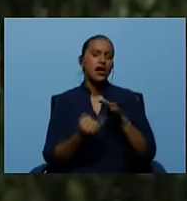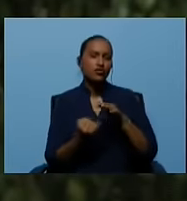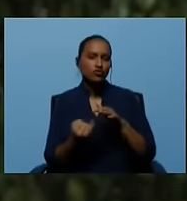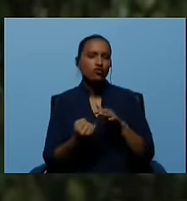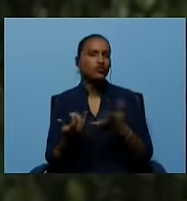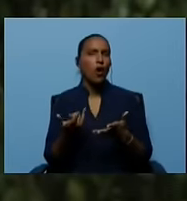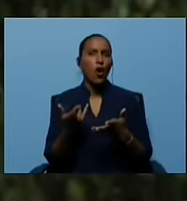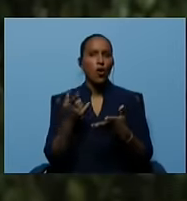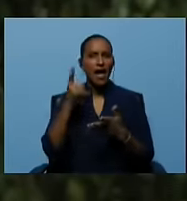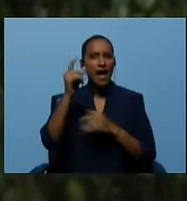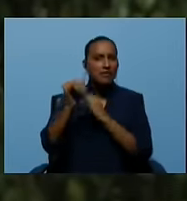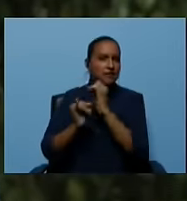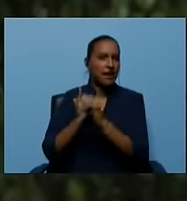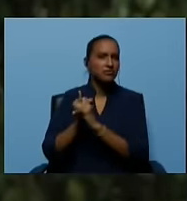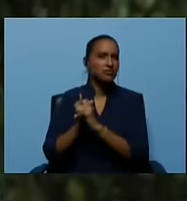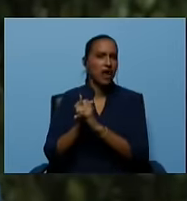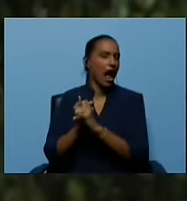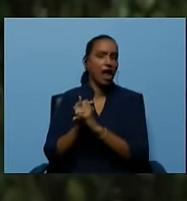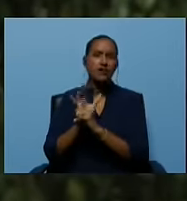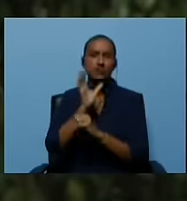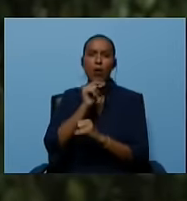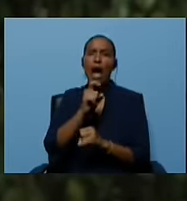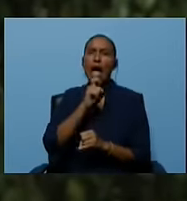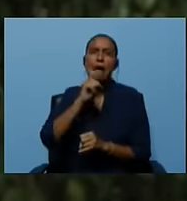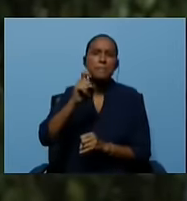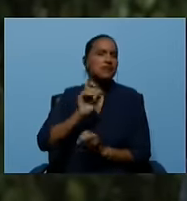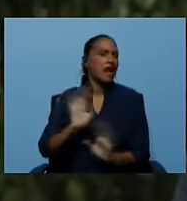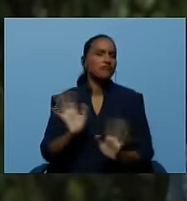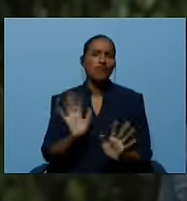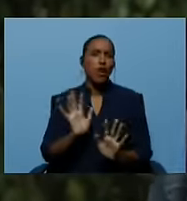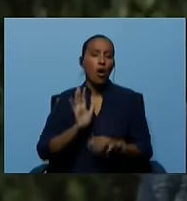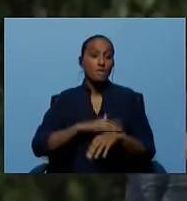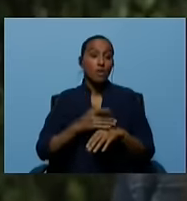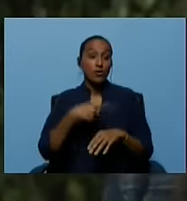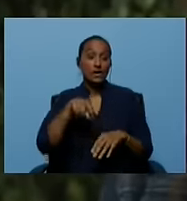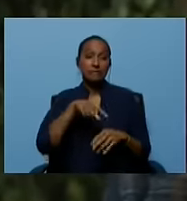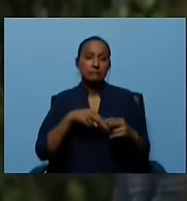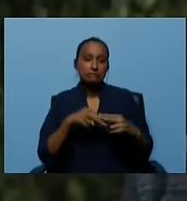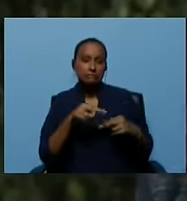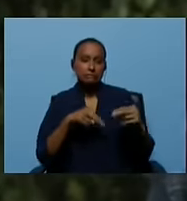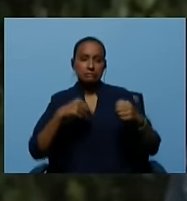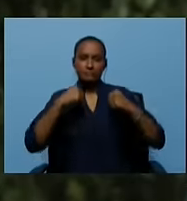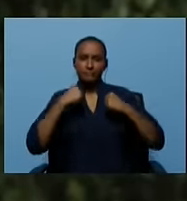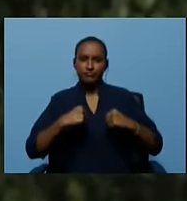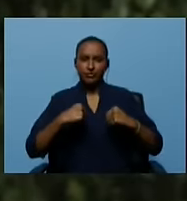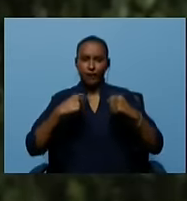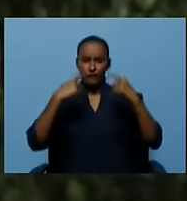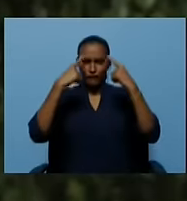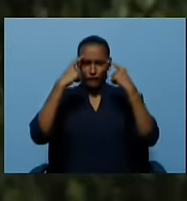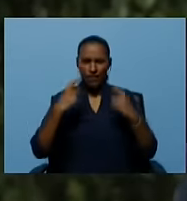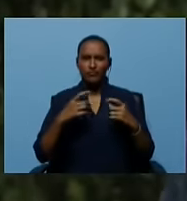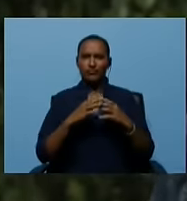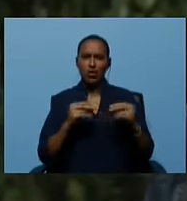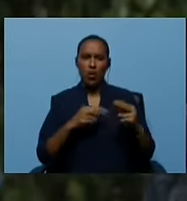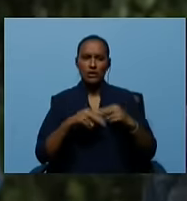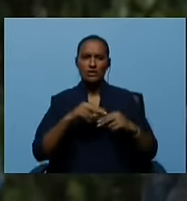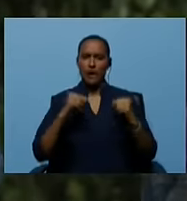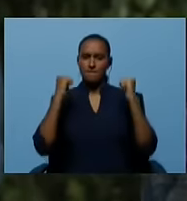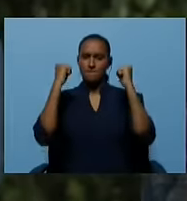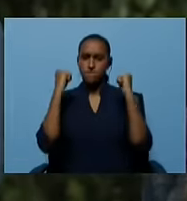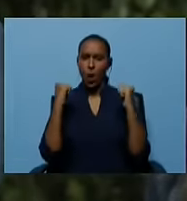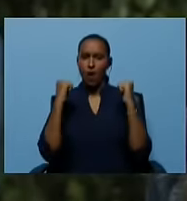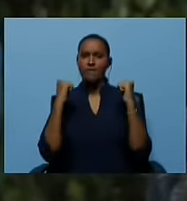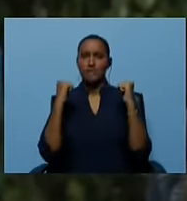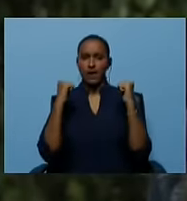porque sabemos de la infraestructura, de lo que está hecho y de las potencialidades que tiene, no solamente en términos de infraestructura física, de estos